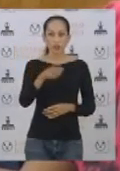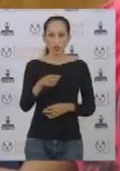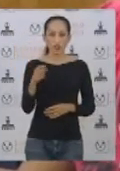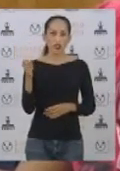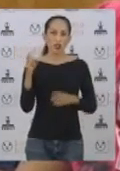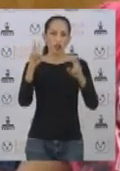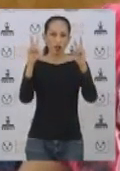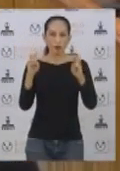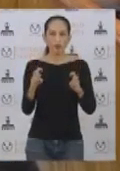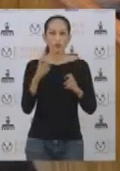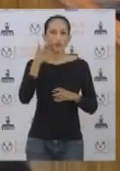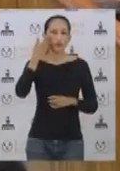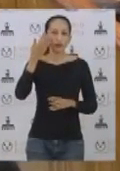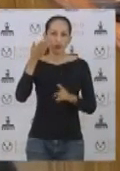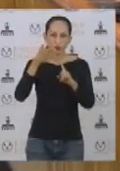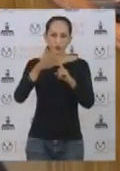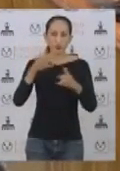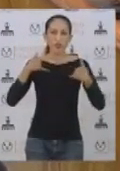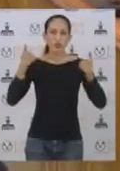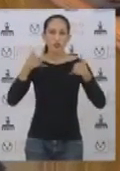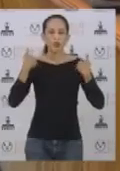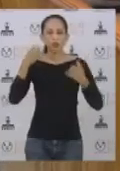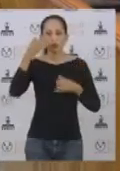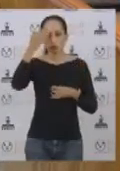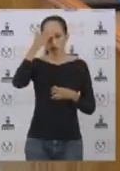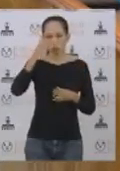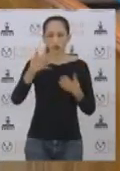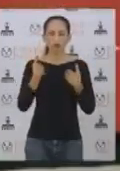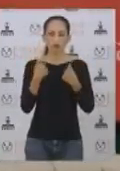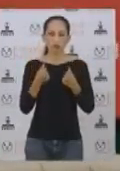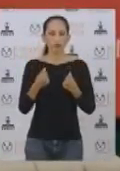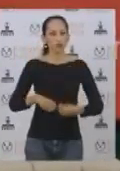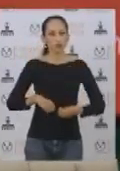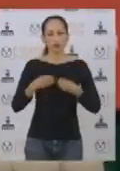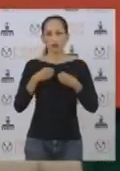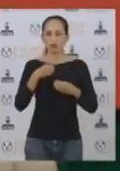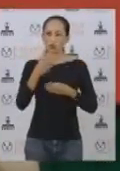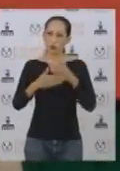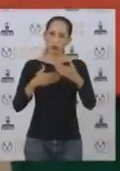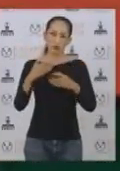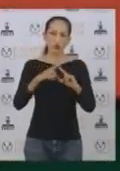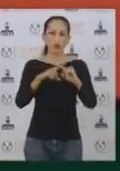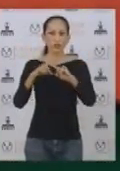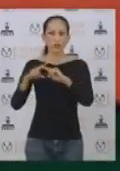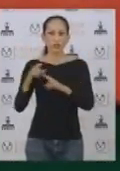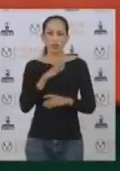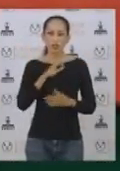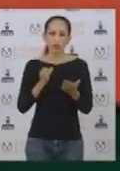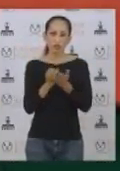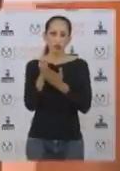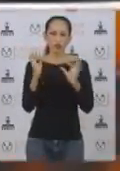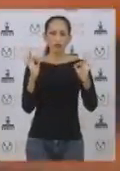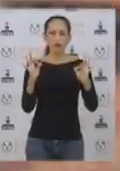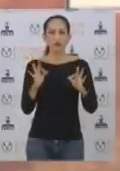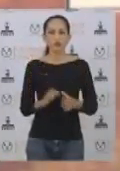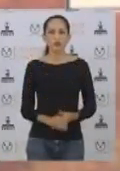dirigida a jóvenes consigue mostrarles todas las posibilidades que tiene la vida para ellos, una gran guía para empezar a tomar grandes decisiones